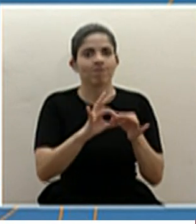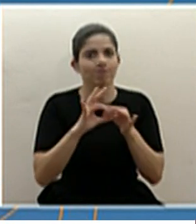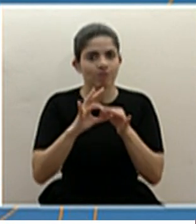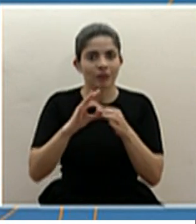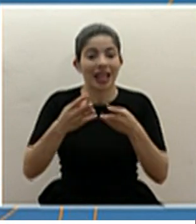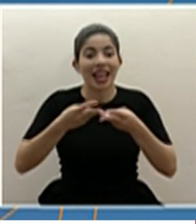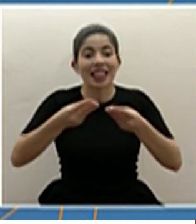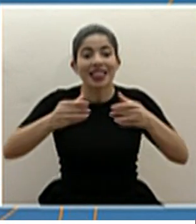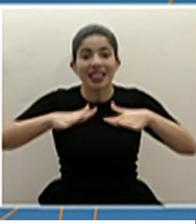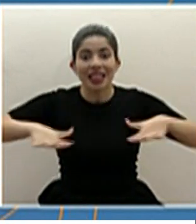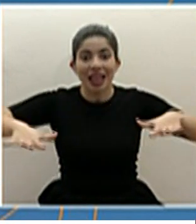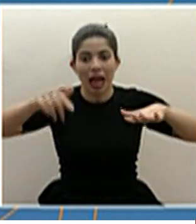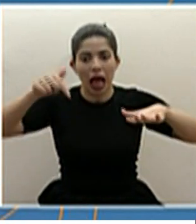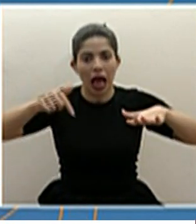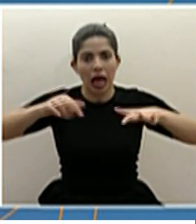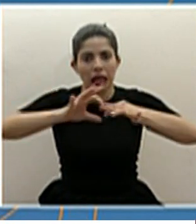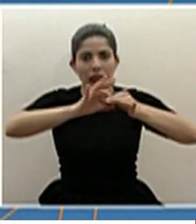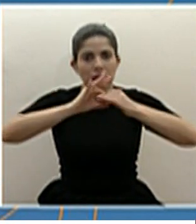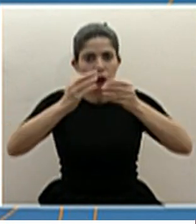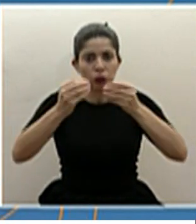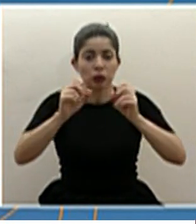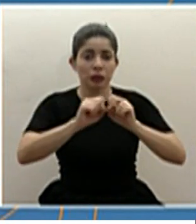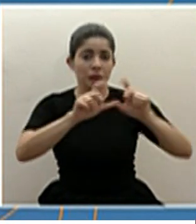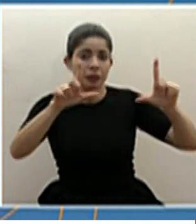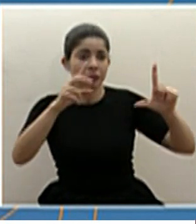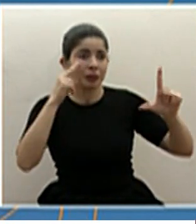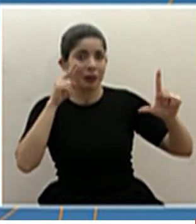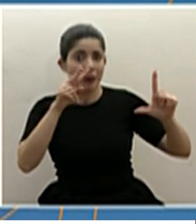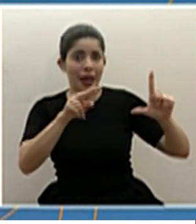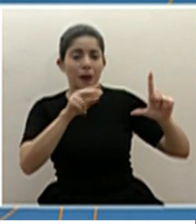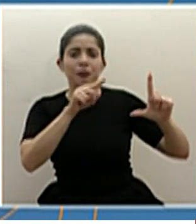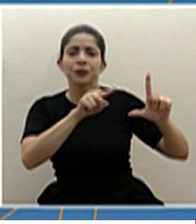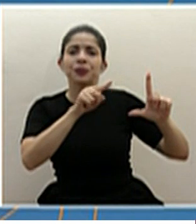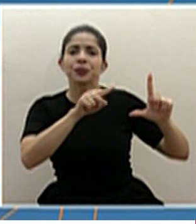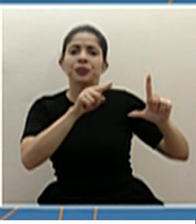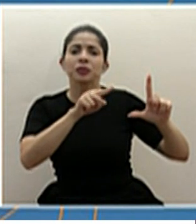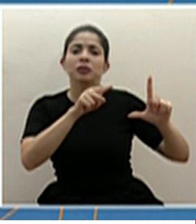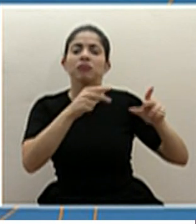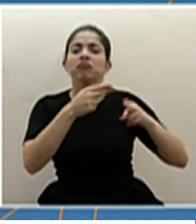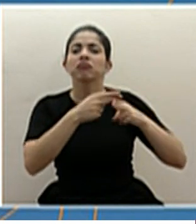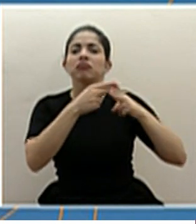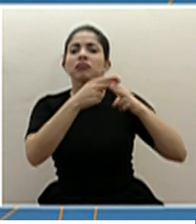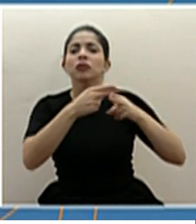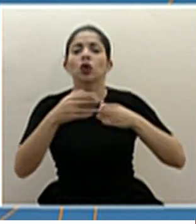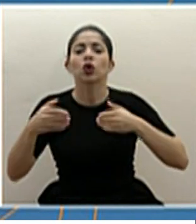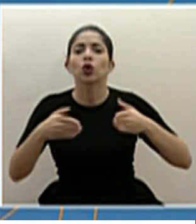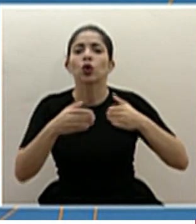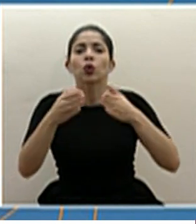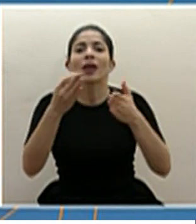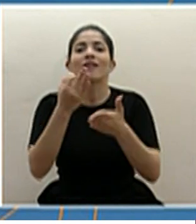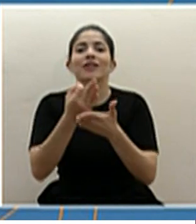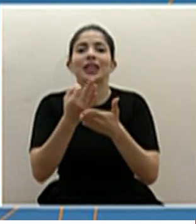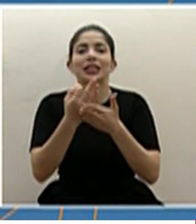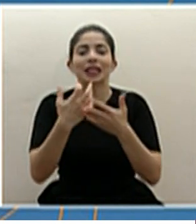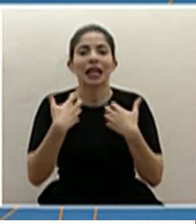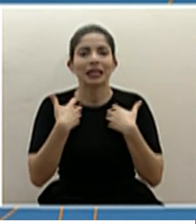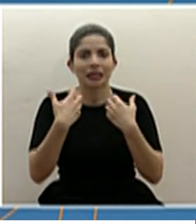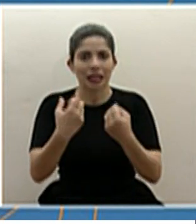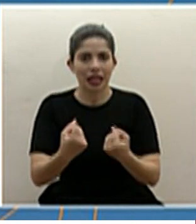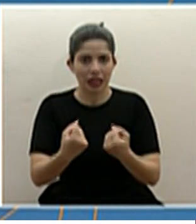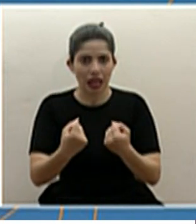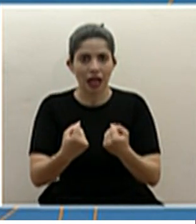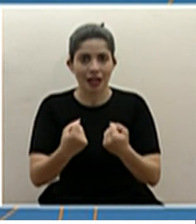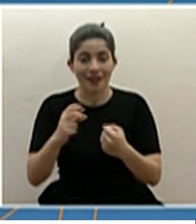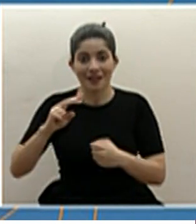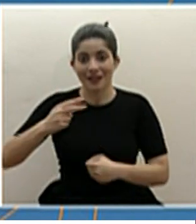terreno. Aquí se proyecta lo que hemos llamado la ruta fiscal sanitaria. Como bien